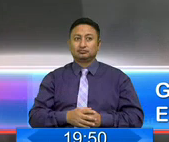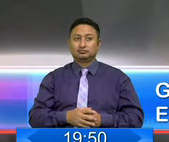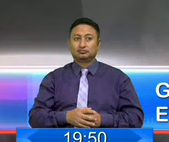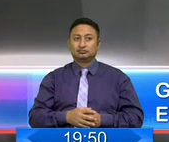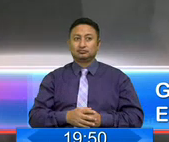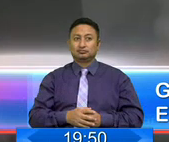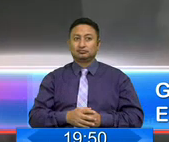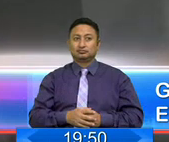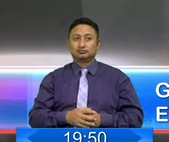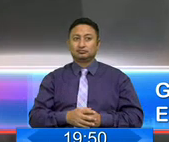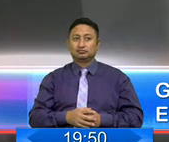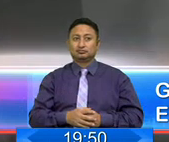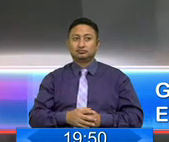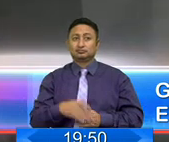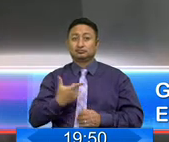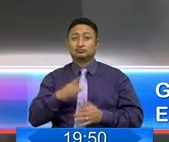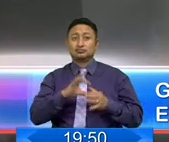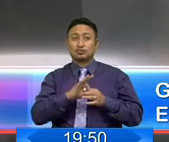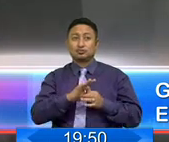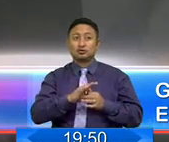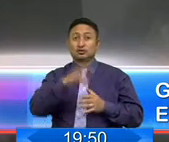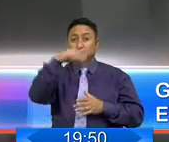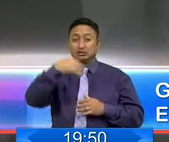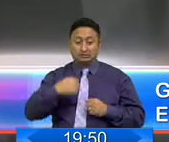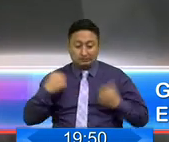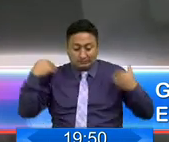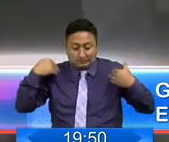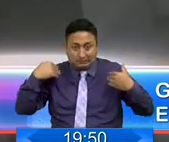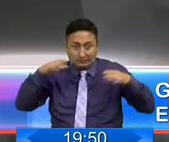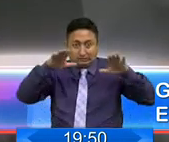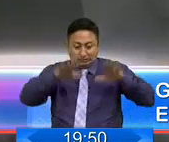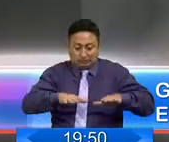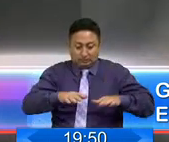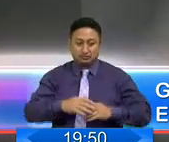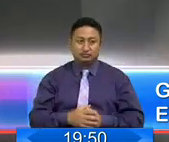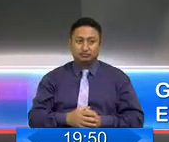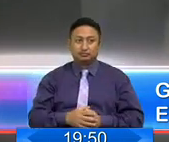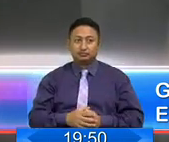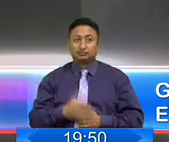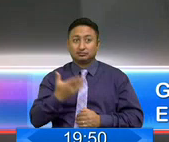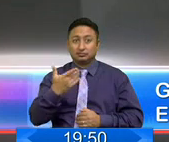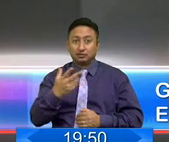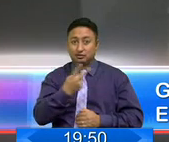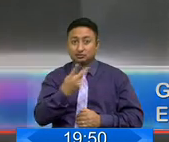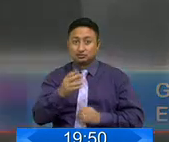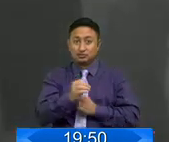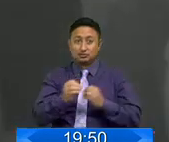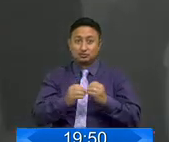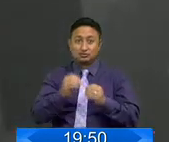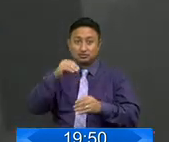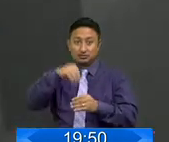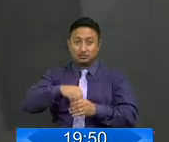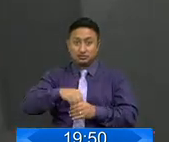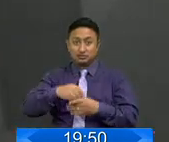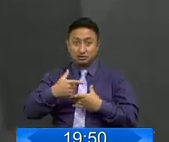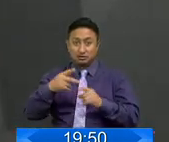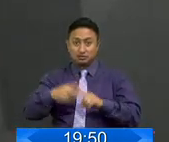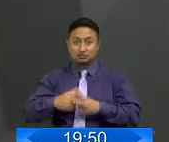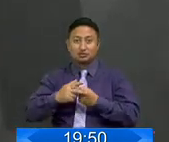se solidariza con su compañero y le pone los hombros. Y ya en una de las oficinas comienza el